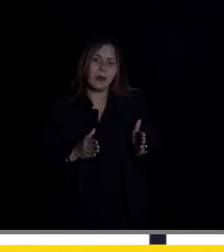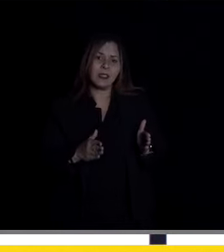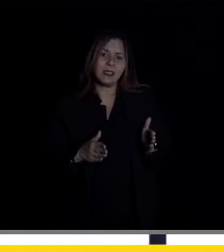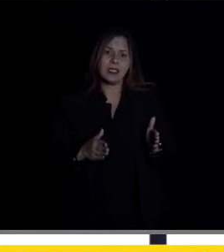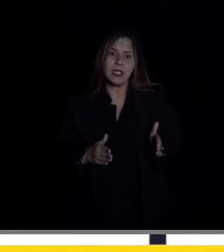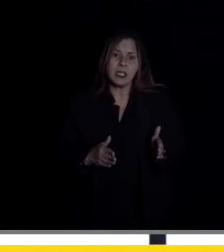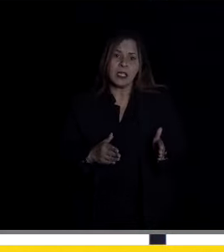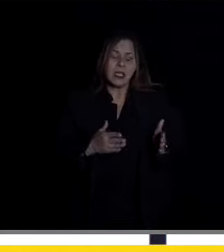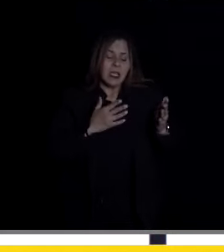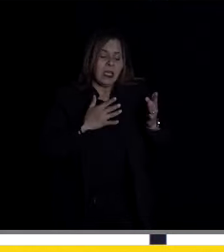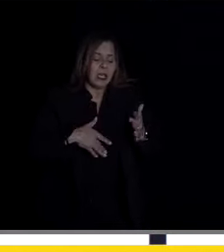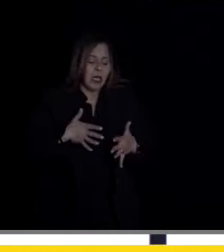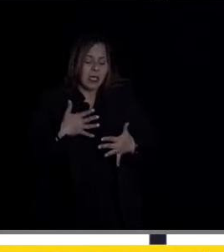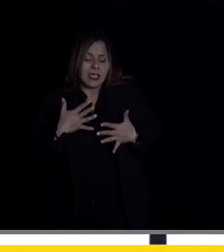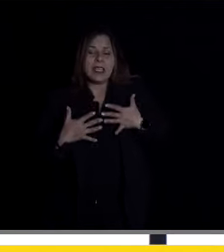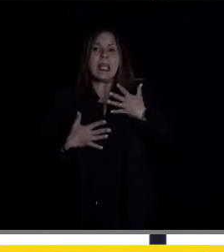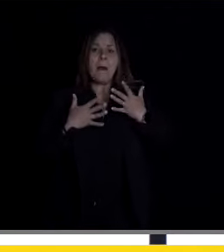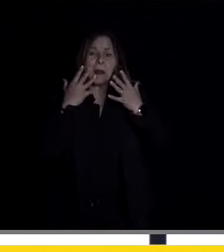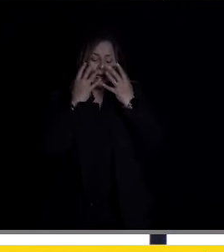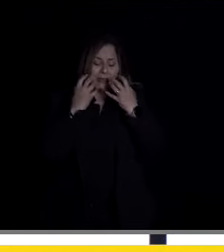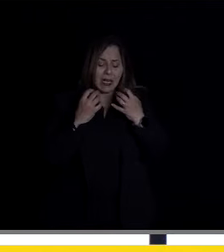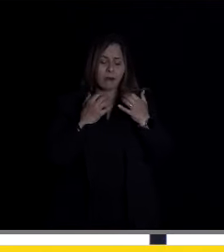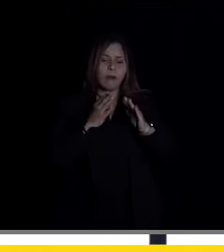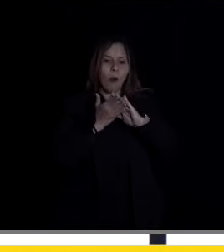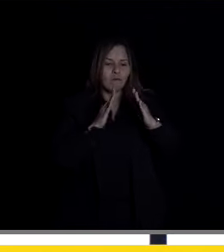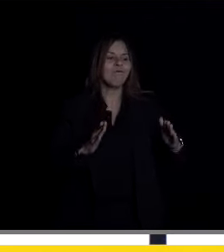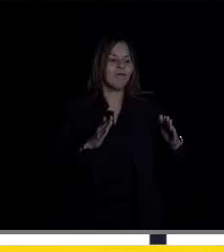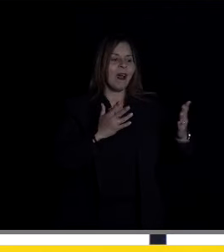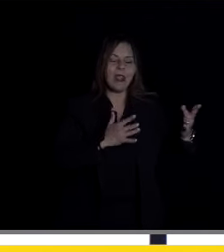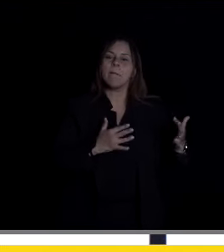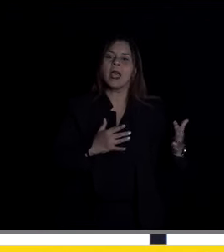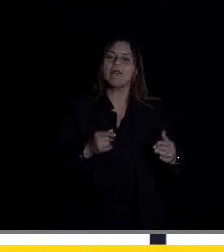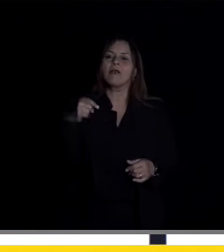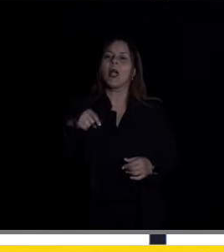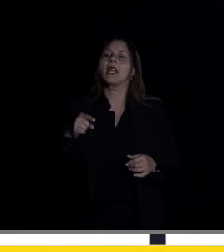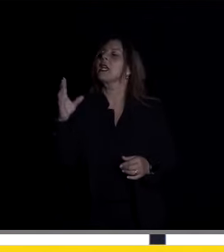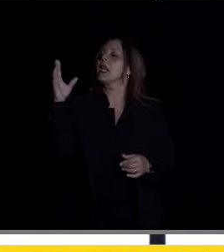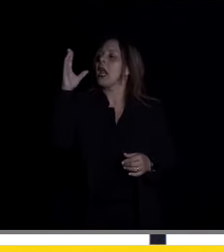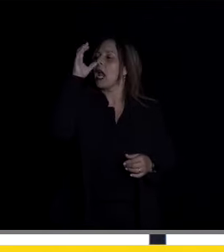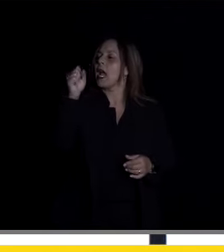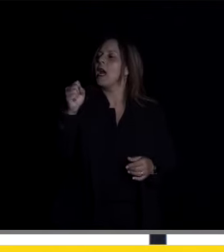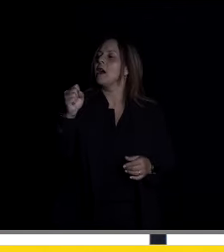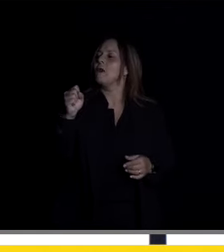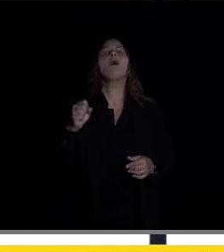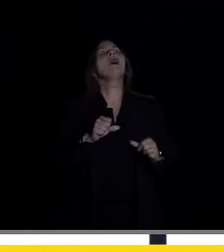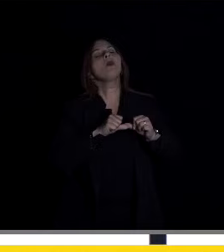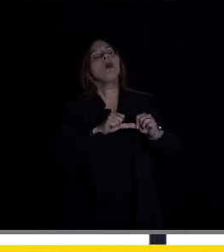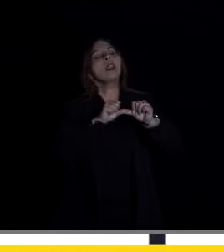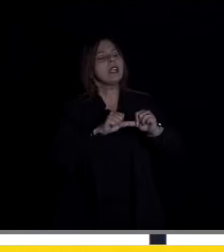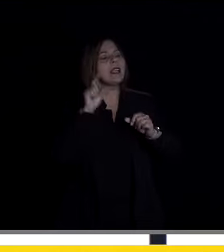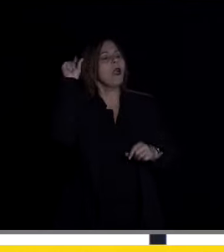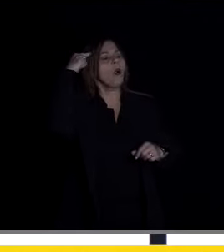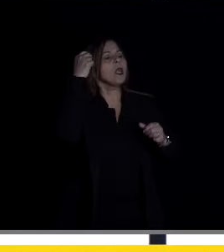en un desesperante compás de espera. Sin embargo, en Caguas no nos hemos sentado a esperar. Siguiendo el modelo de gobernanza democrática, donde se gobierna con